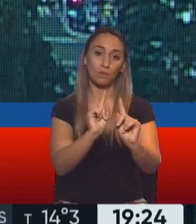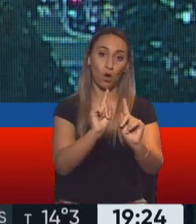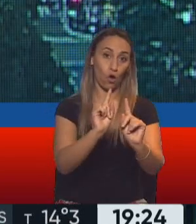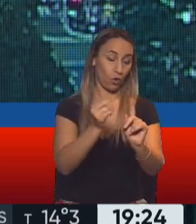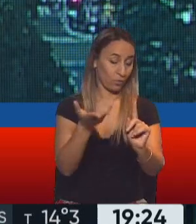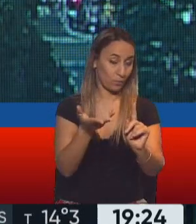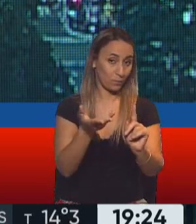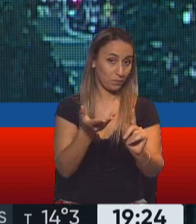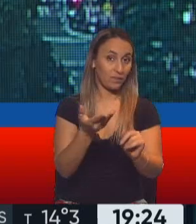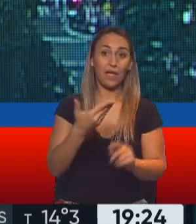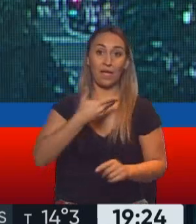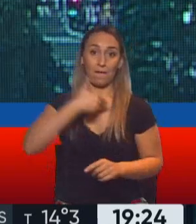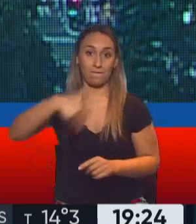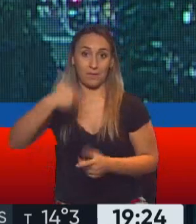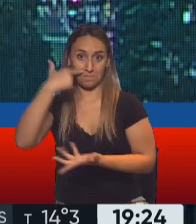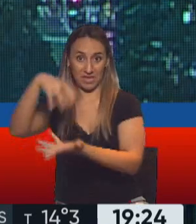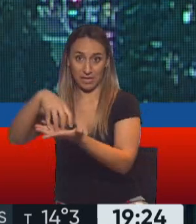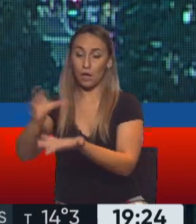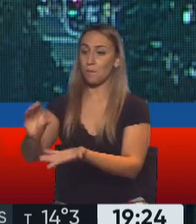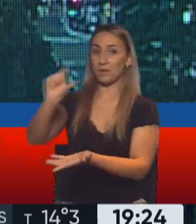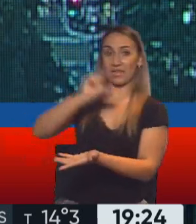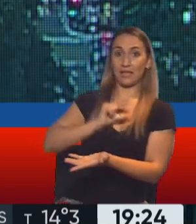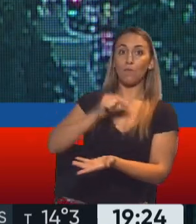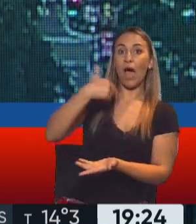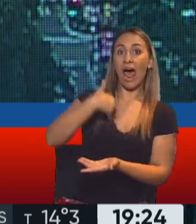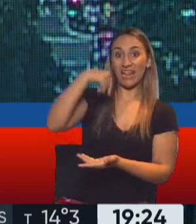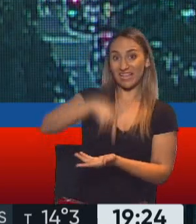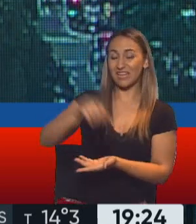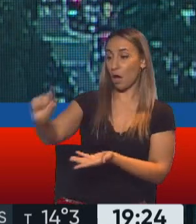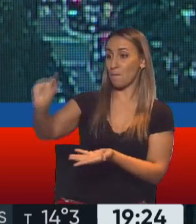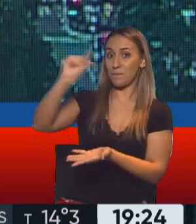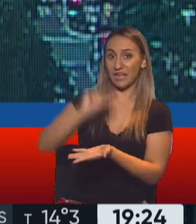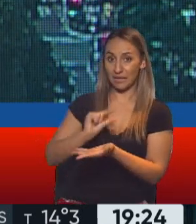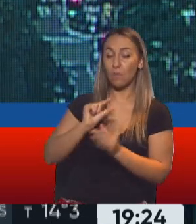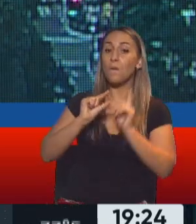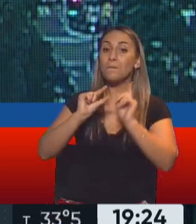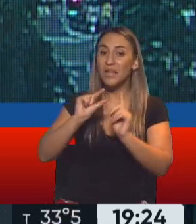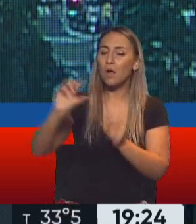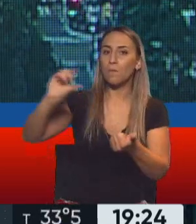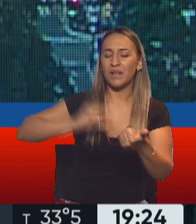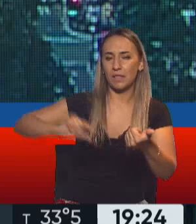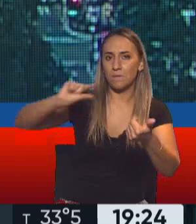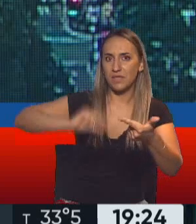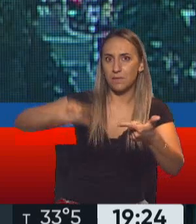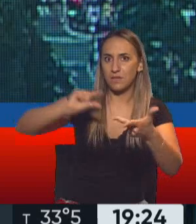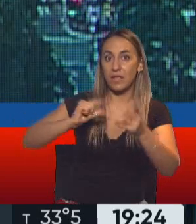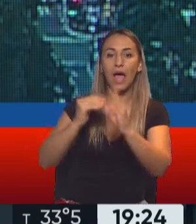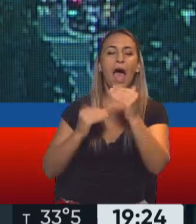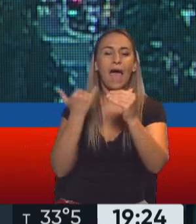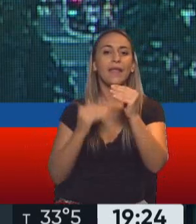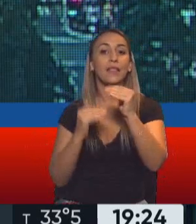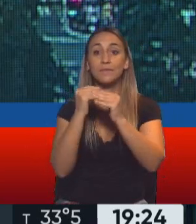dio... el Fondo Monetario a la Argentina supera determinado límite de endeudamiento respecto del país que lo toma, en este caso Argentina,